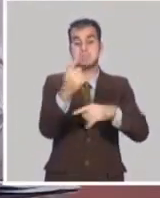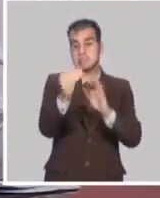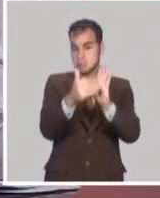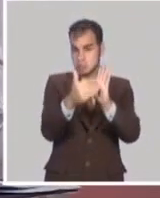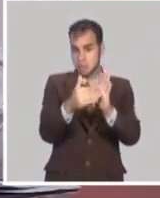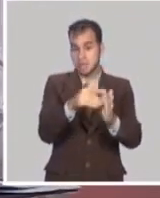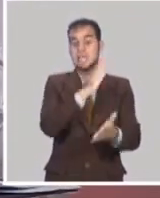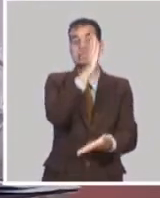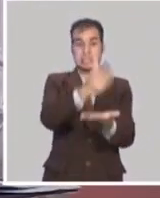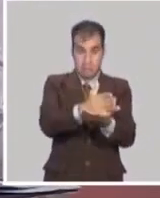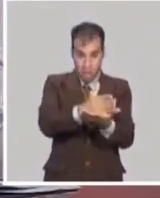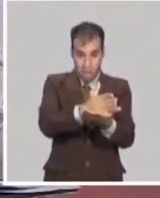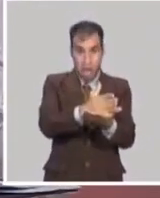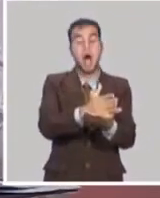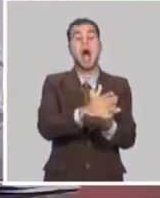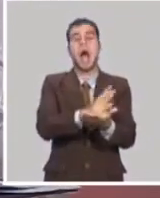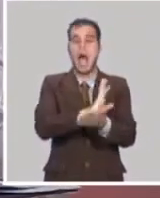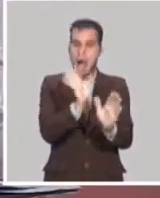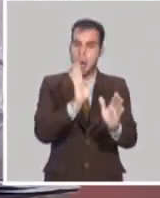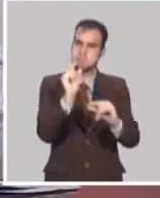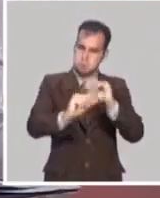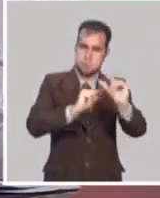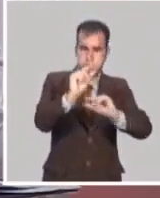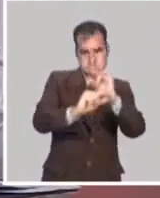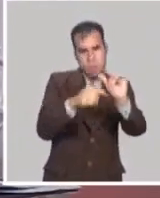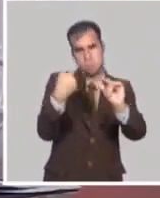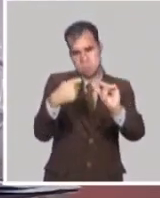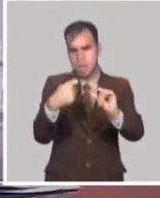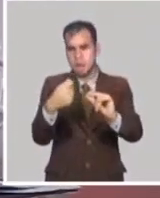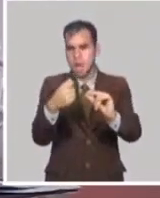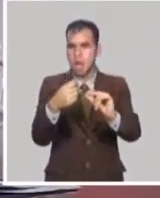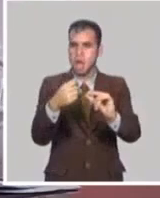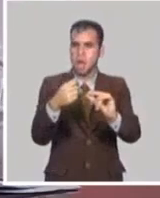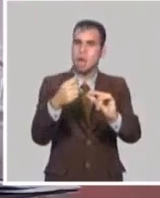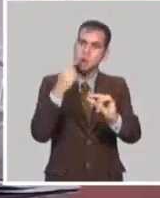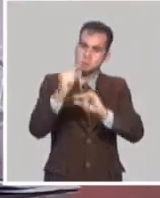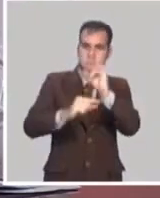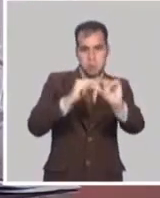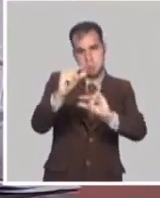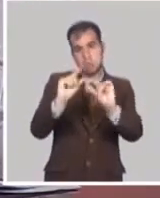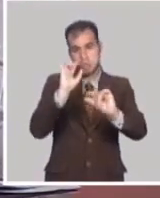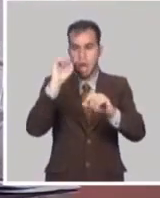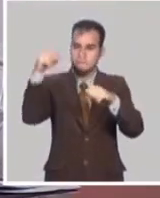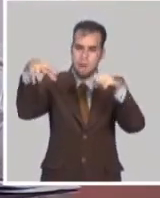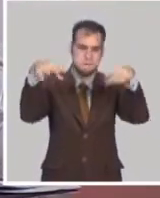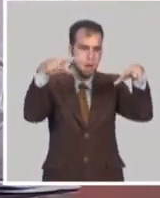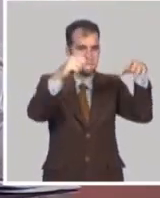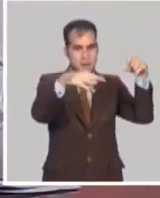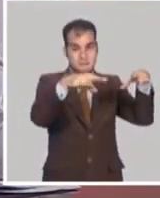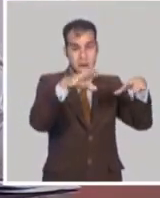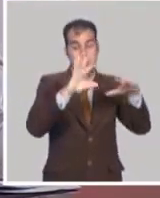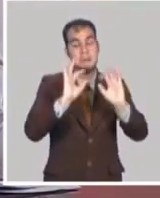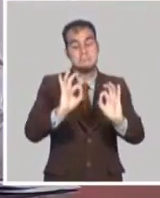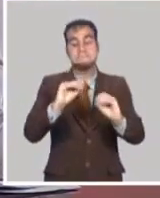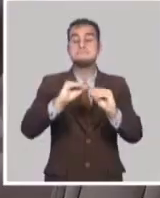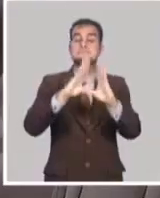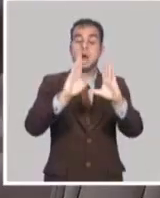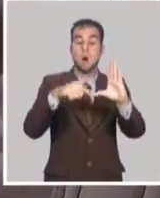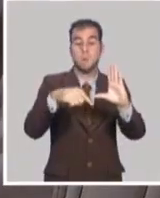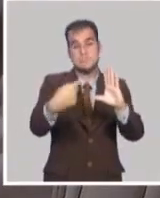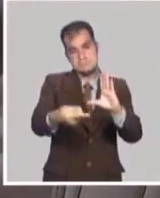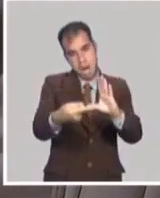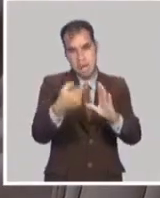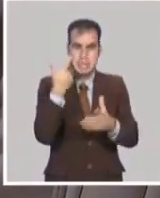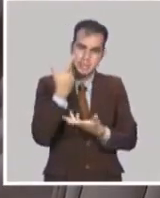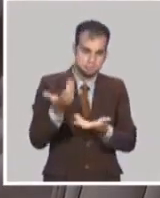tarde se debe ir normalizando esta situación en lo que resta de la madrugada y el día de mañana estamos hablando